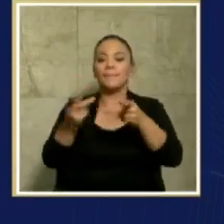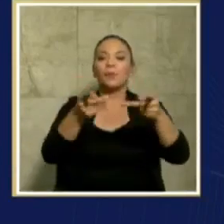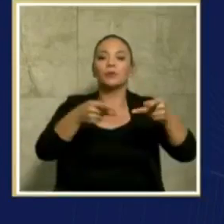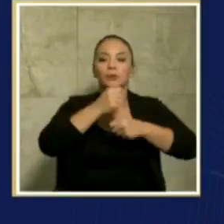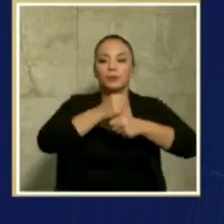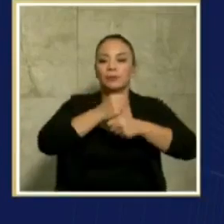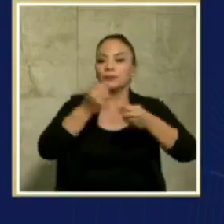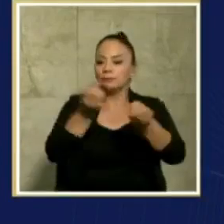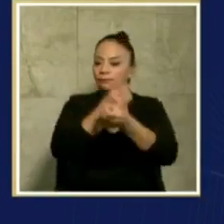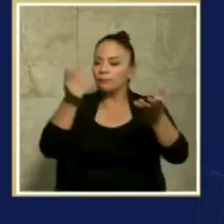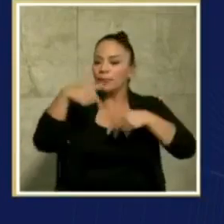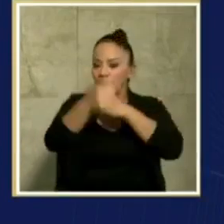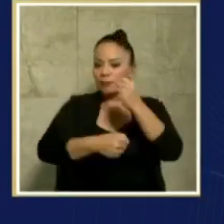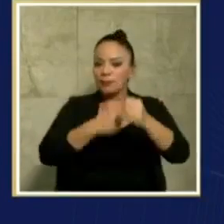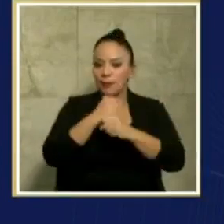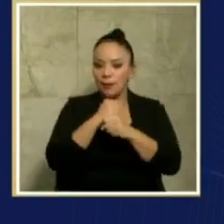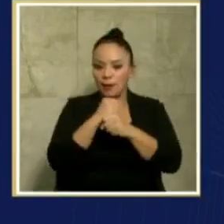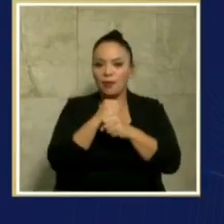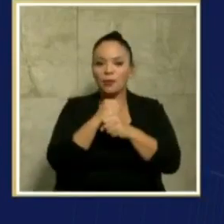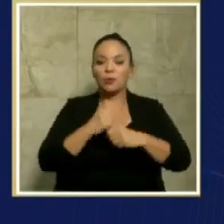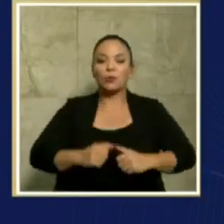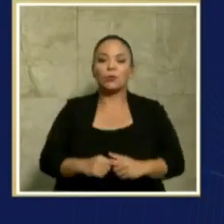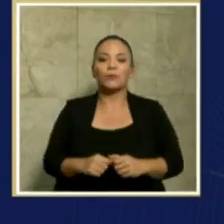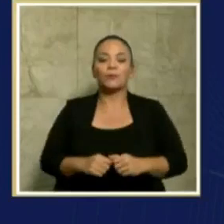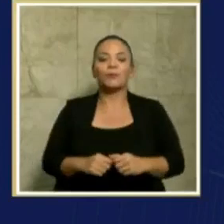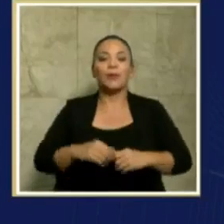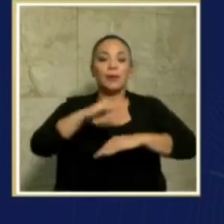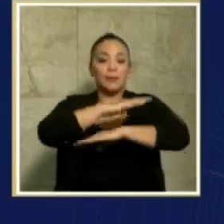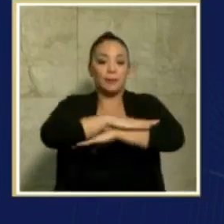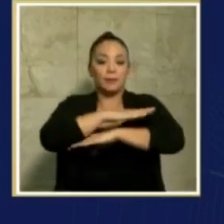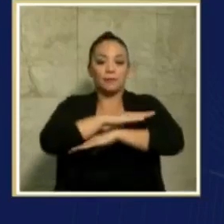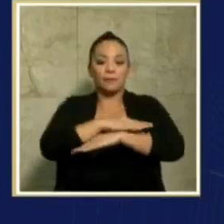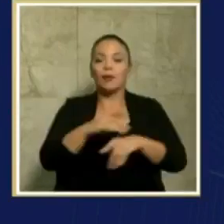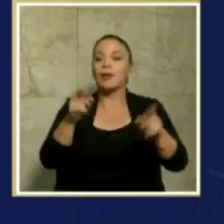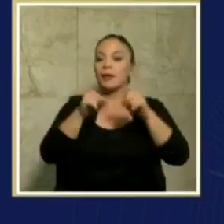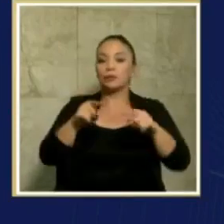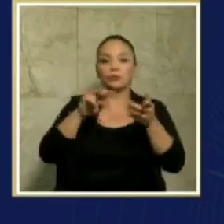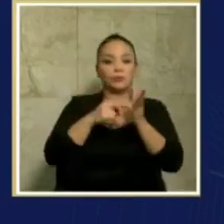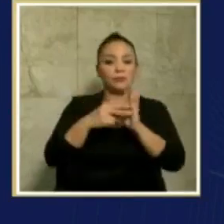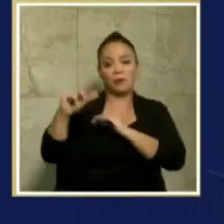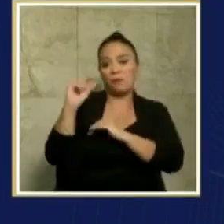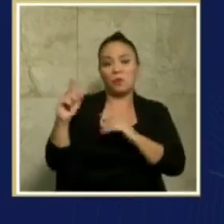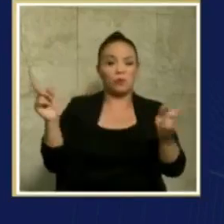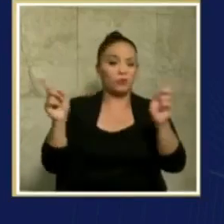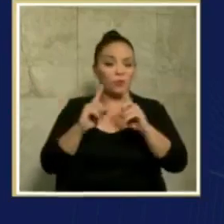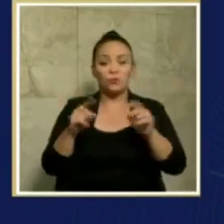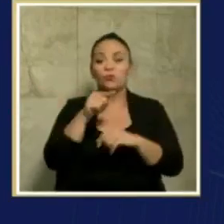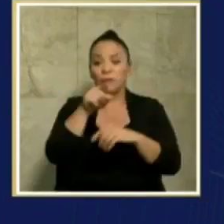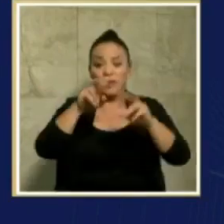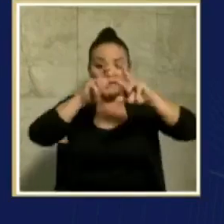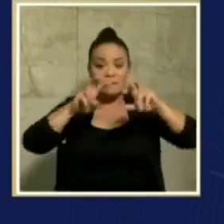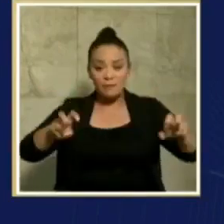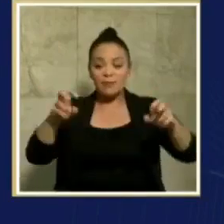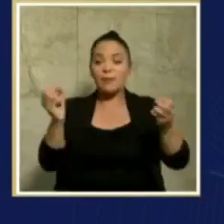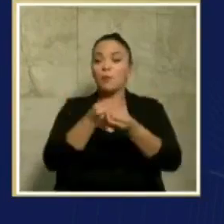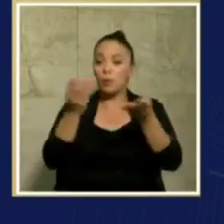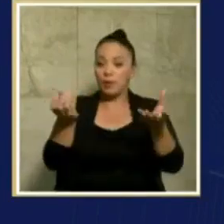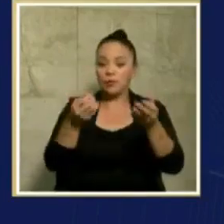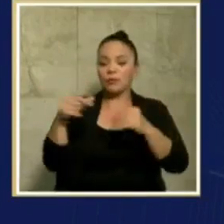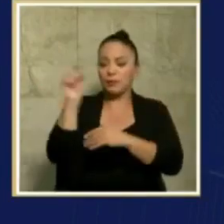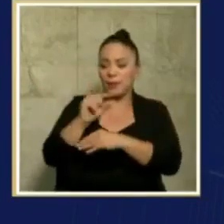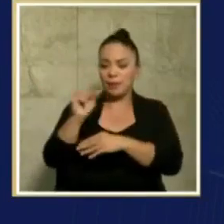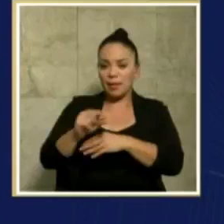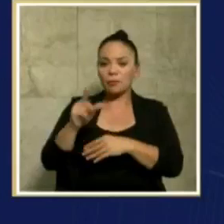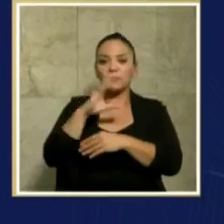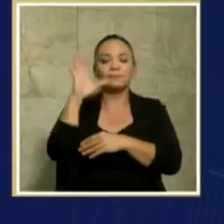se han publicado este año en la plataforma, eso no es menor cosa. Si ustedes revisan las publicaciones semanales,